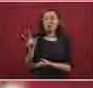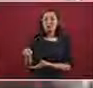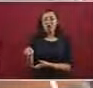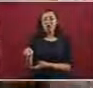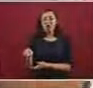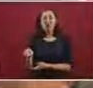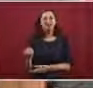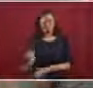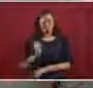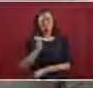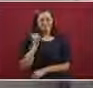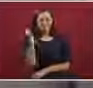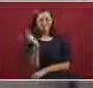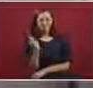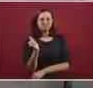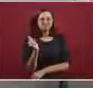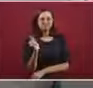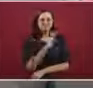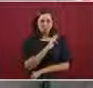puede aprovechar